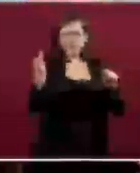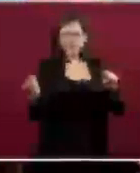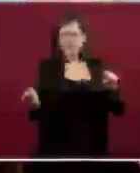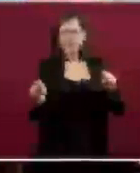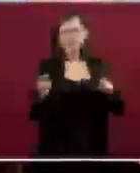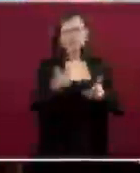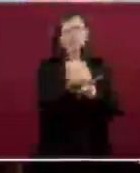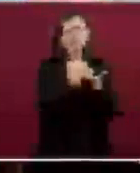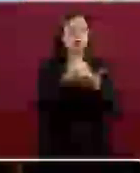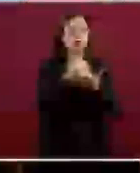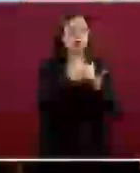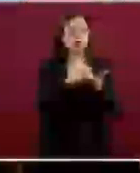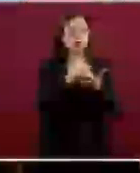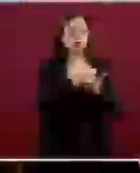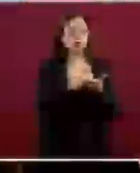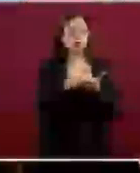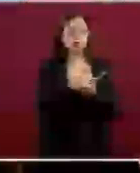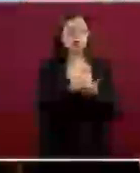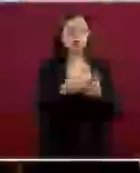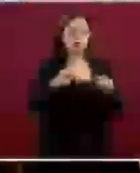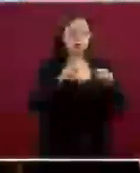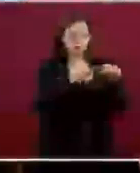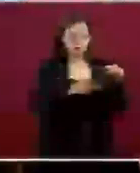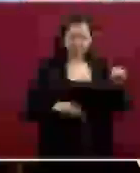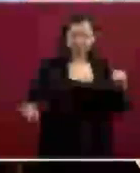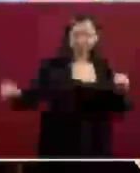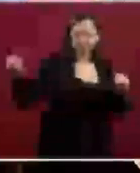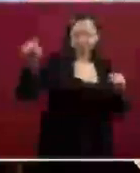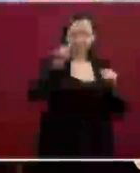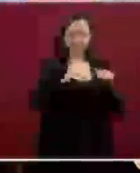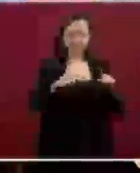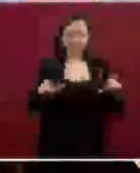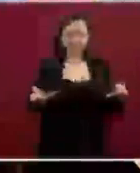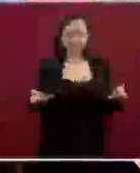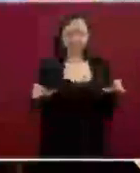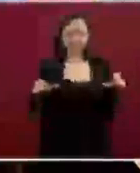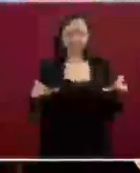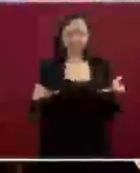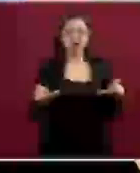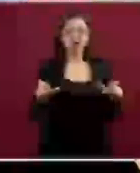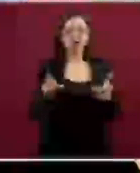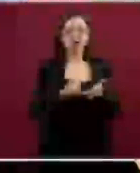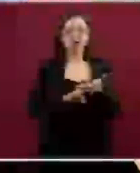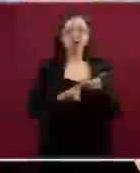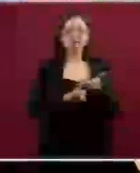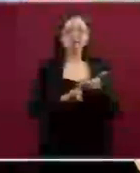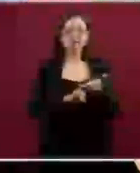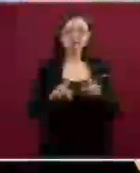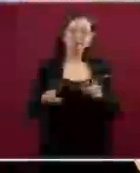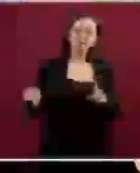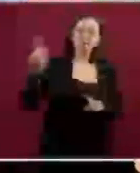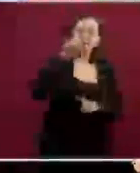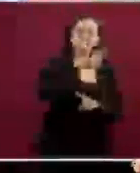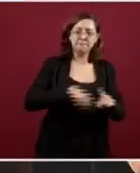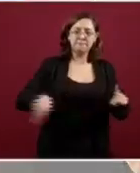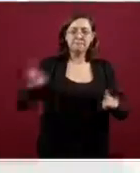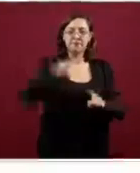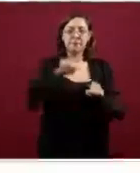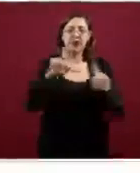círculo interno de seguridad los puntos verdes es un círculo externo quienes operaban en estos